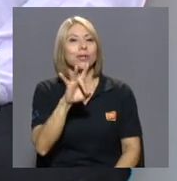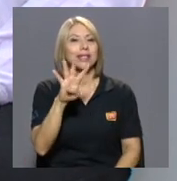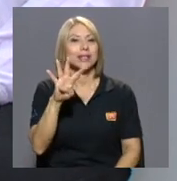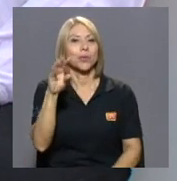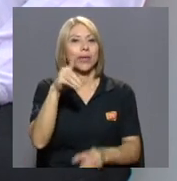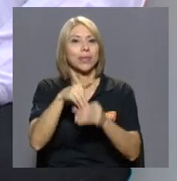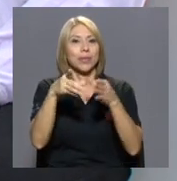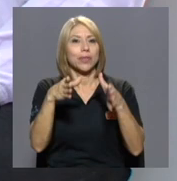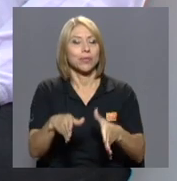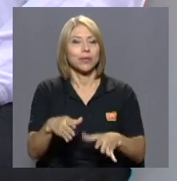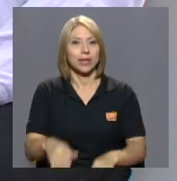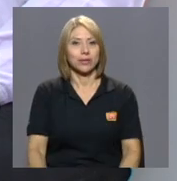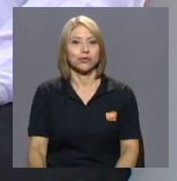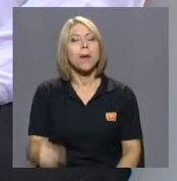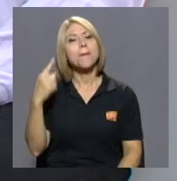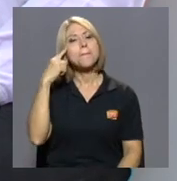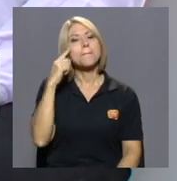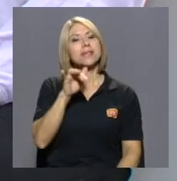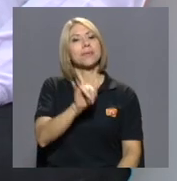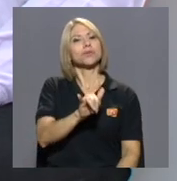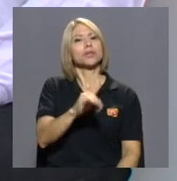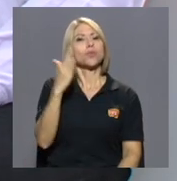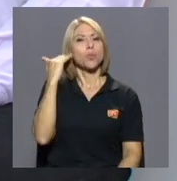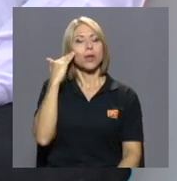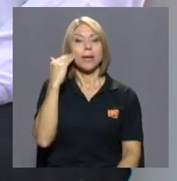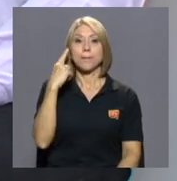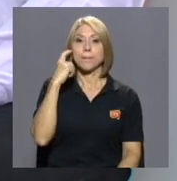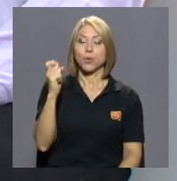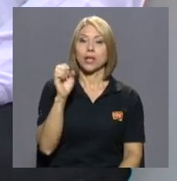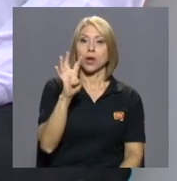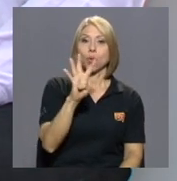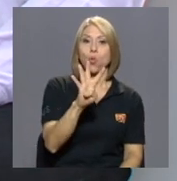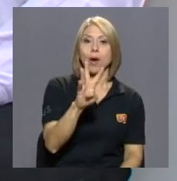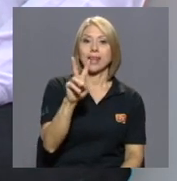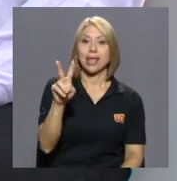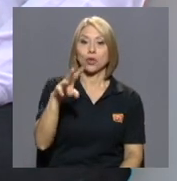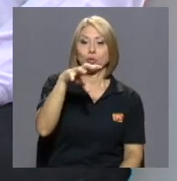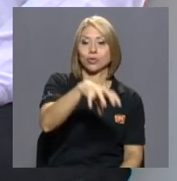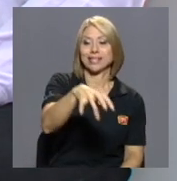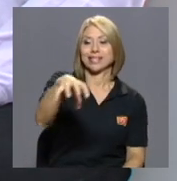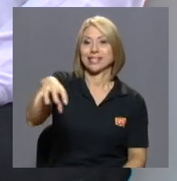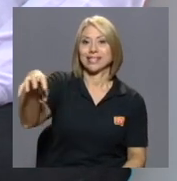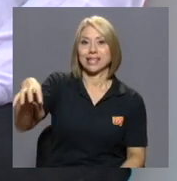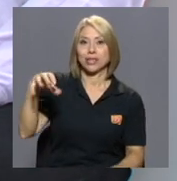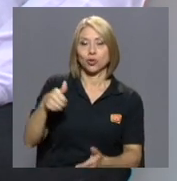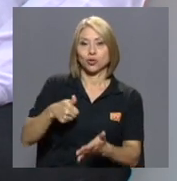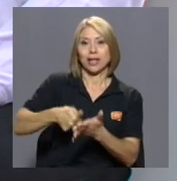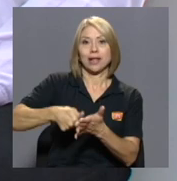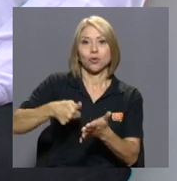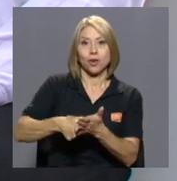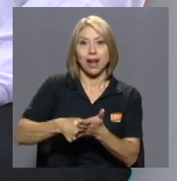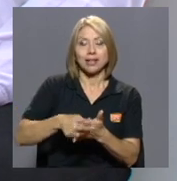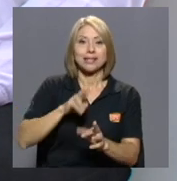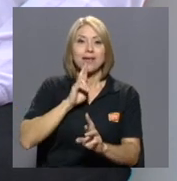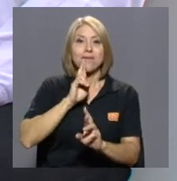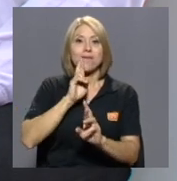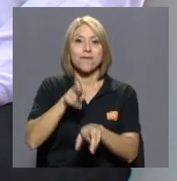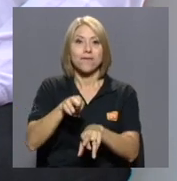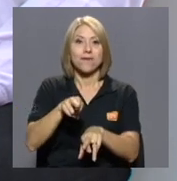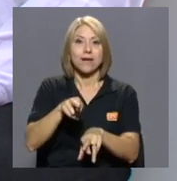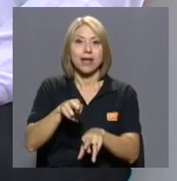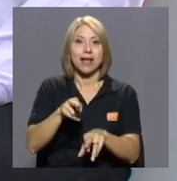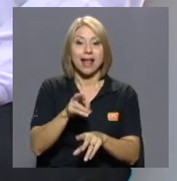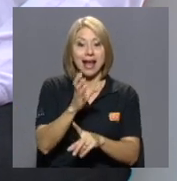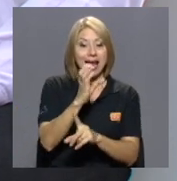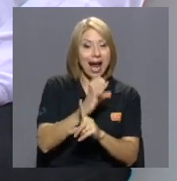llegamos ahí porque 42 distritos electorales nos dan un promedio de electores por distrito